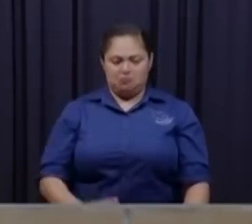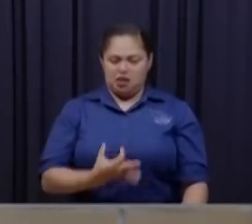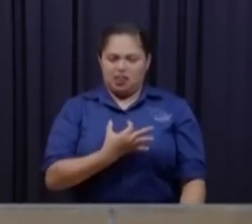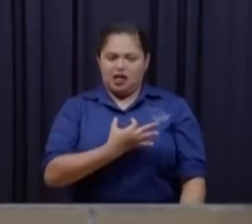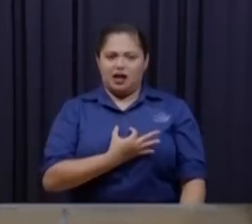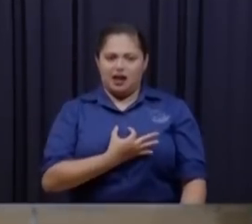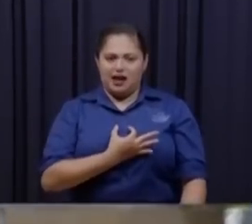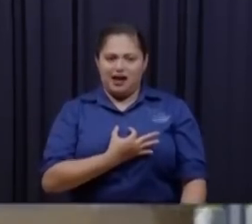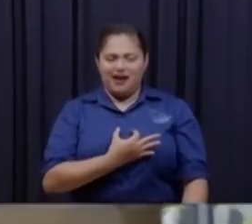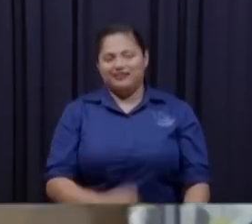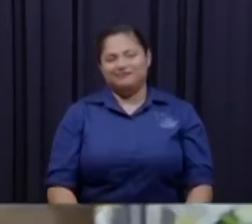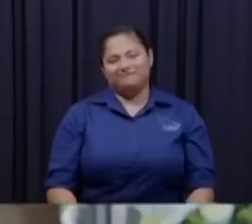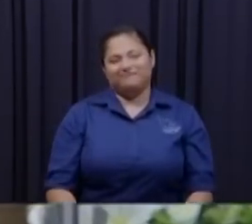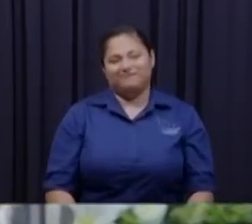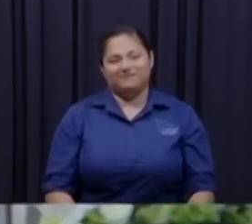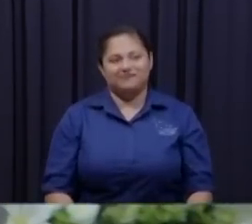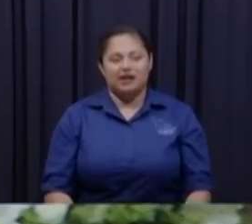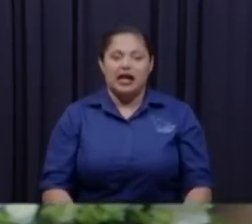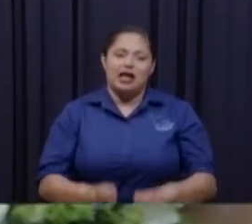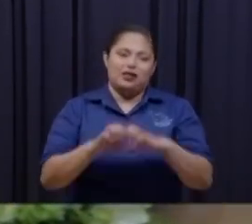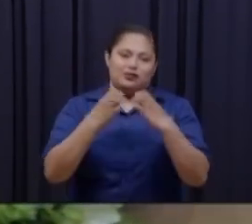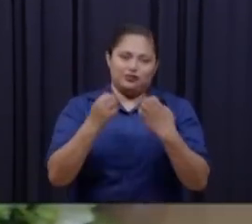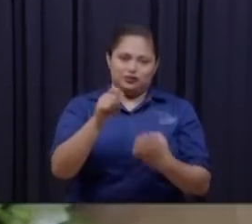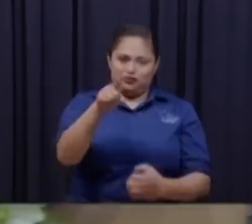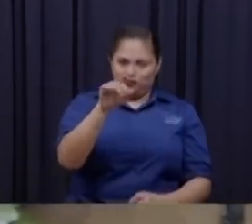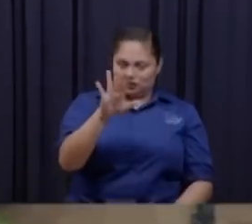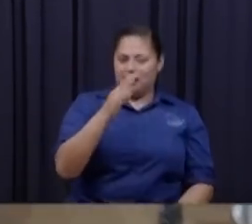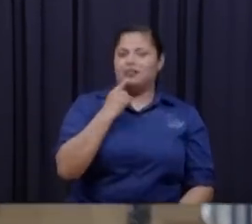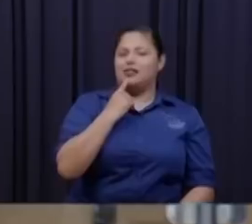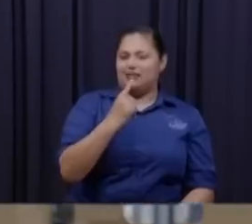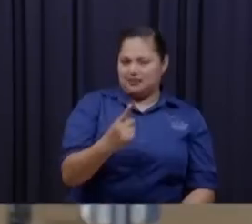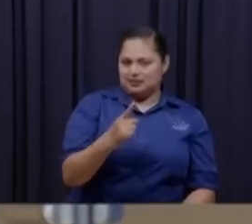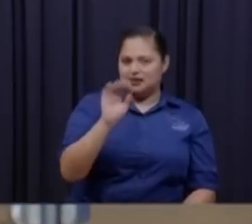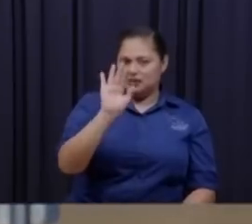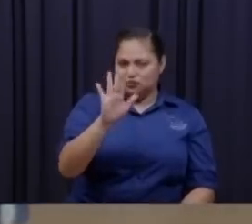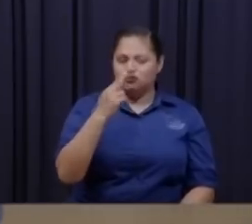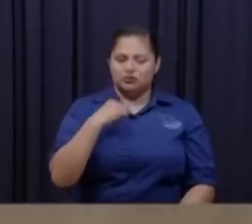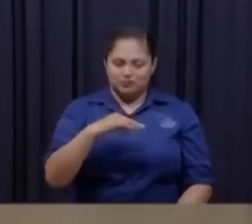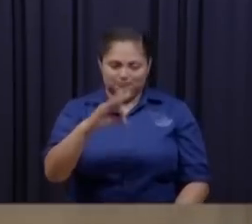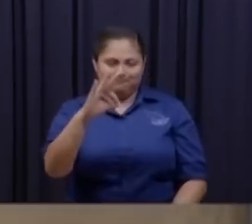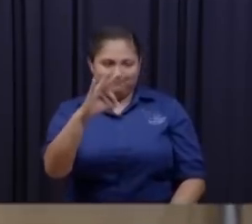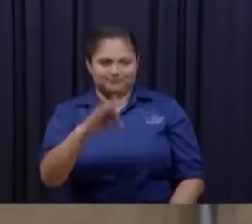Va, entonces usted viene y le dice a su hijo,